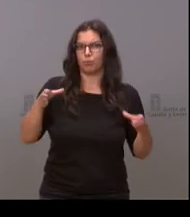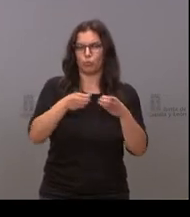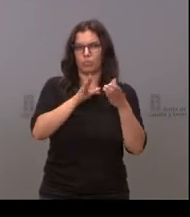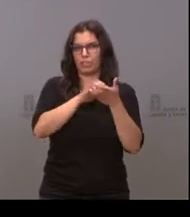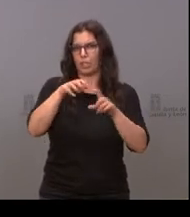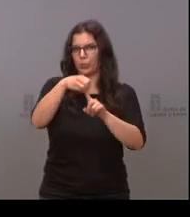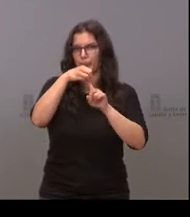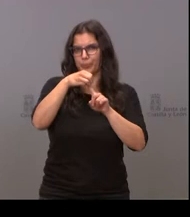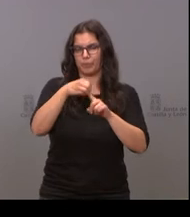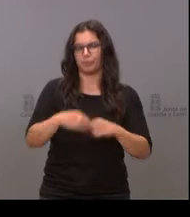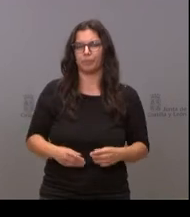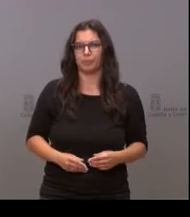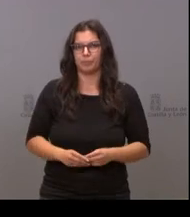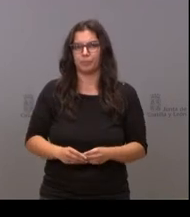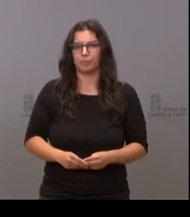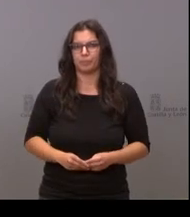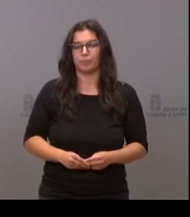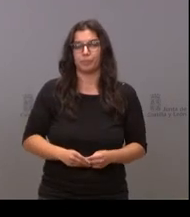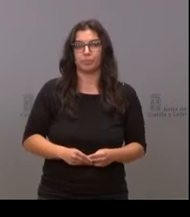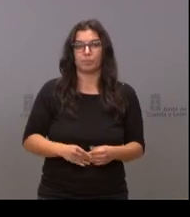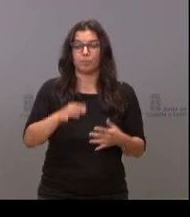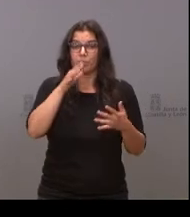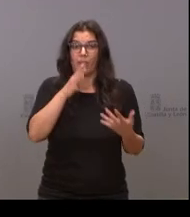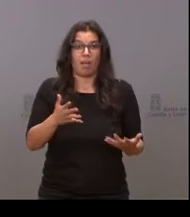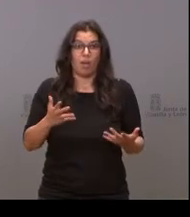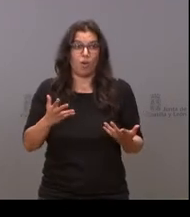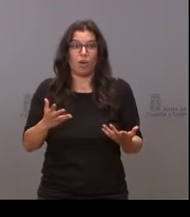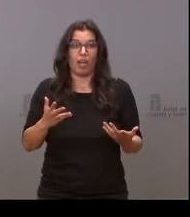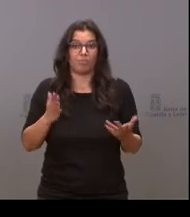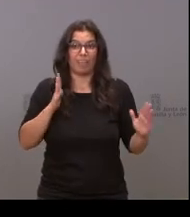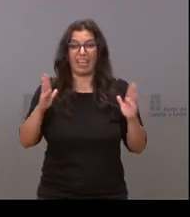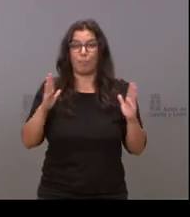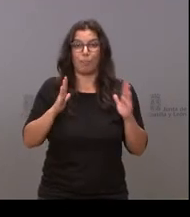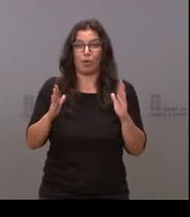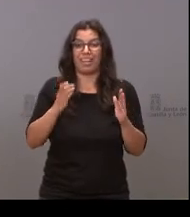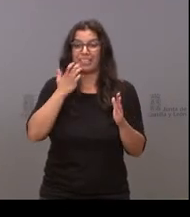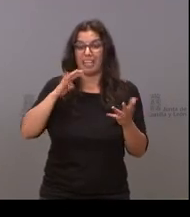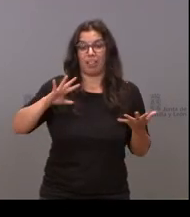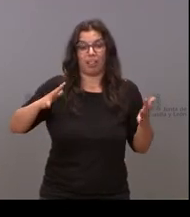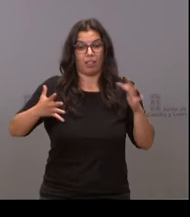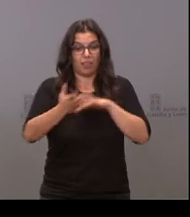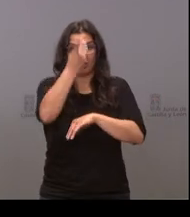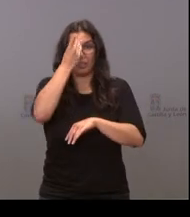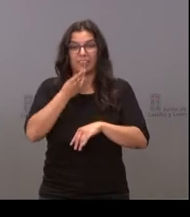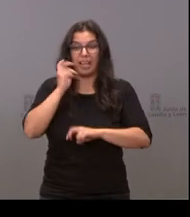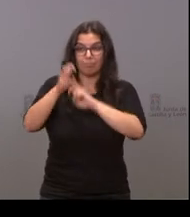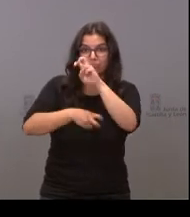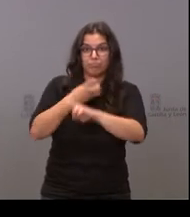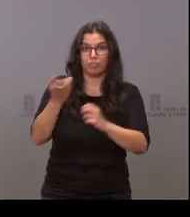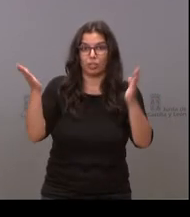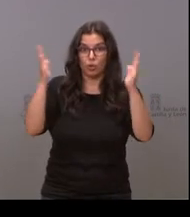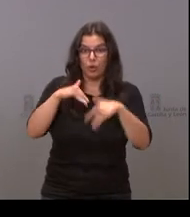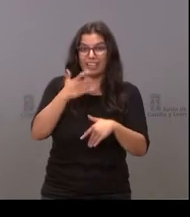léon como gobierno autonómico hoy día sin esa apuesta por la transformación digital sin que llegue realmente